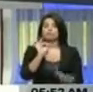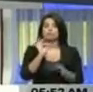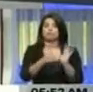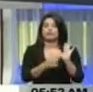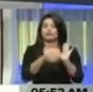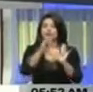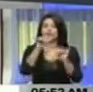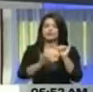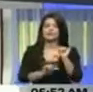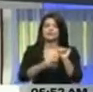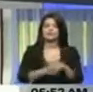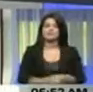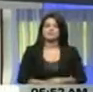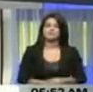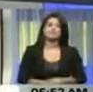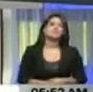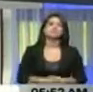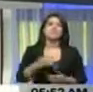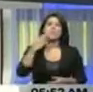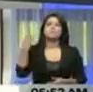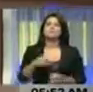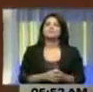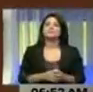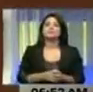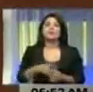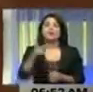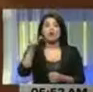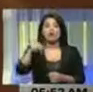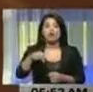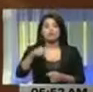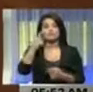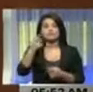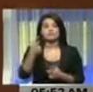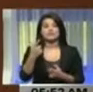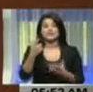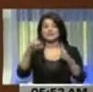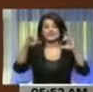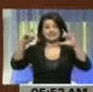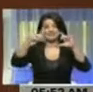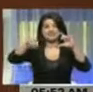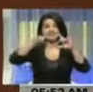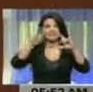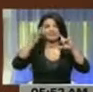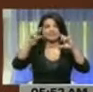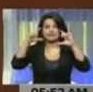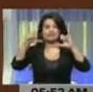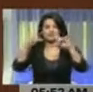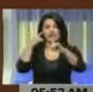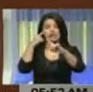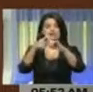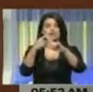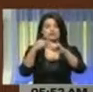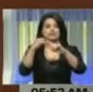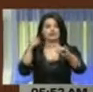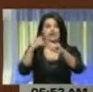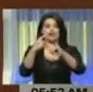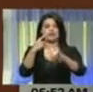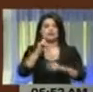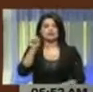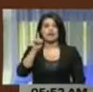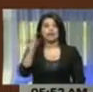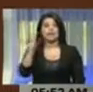transmitir el mensaje. Vean allí, Big Mac, el día de hoy, el cohete con la bandera de las barras y las estrellas, una bandera que